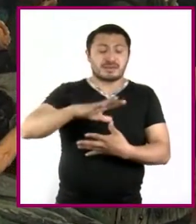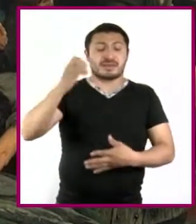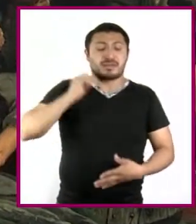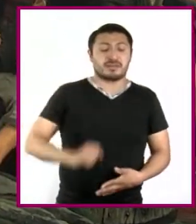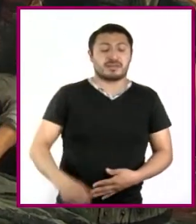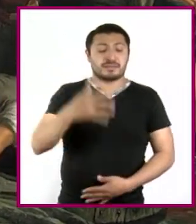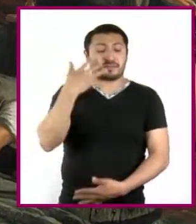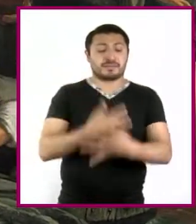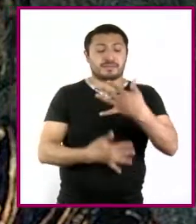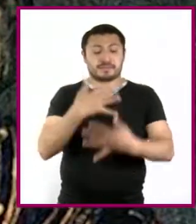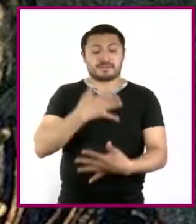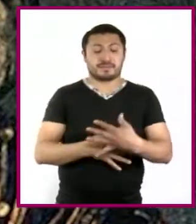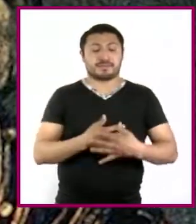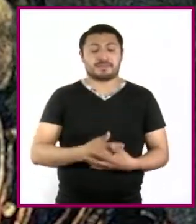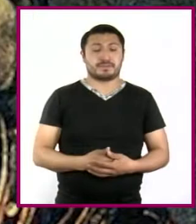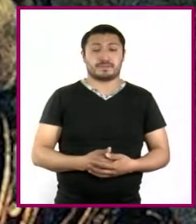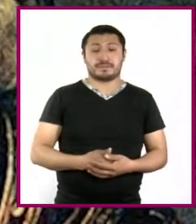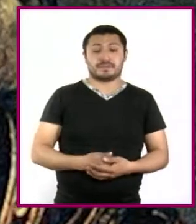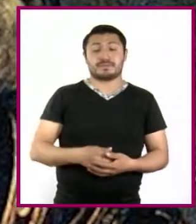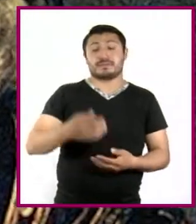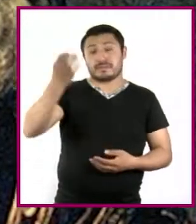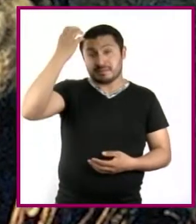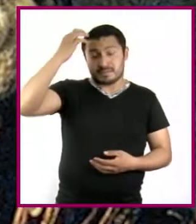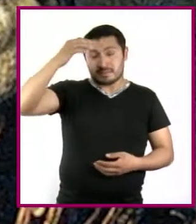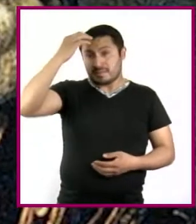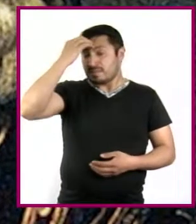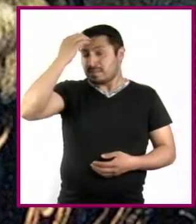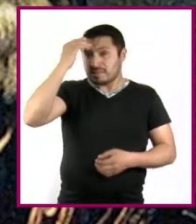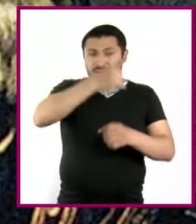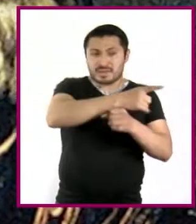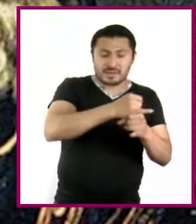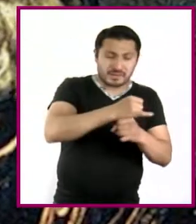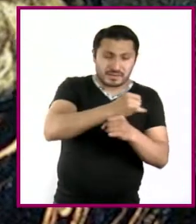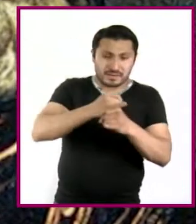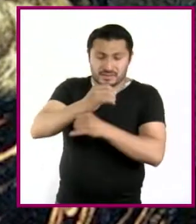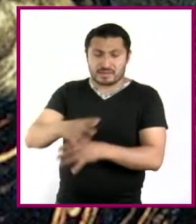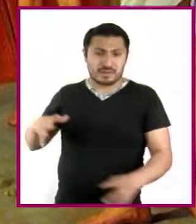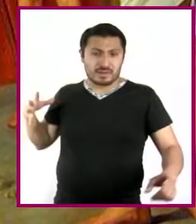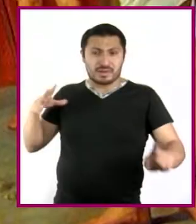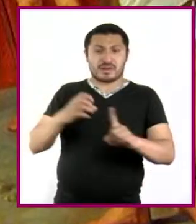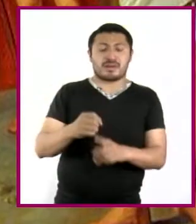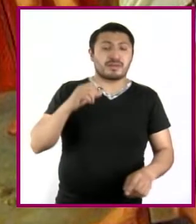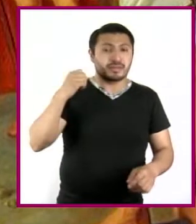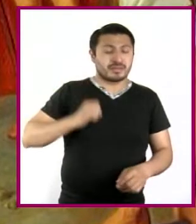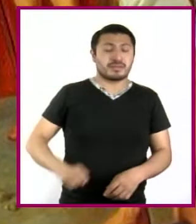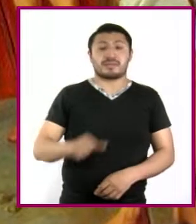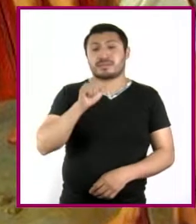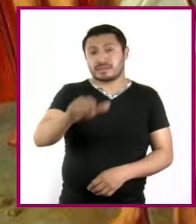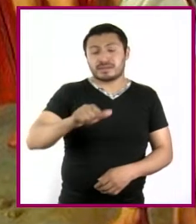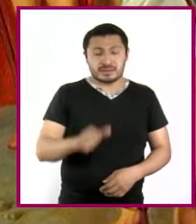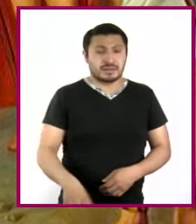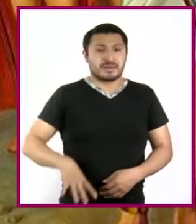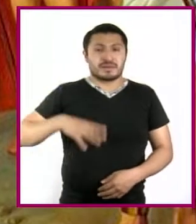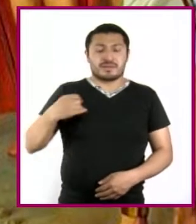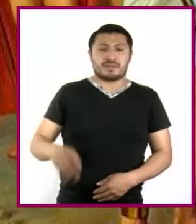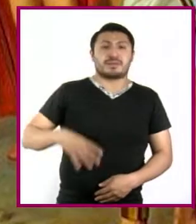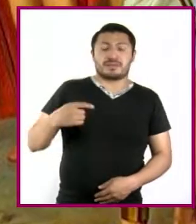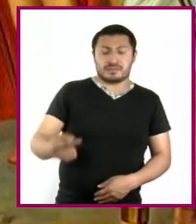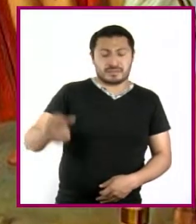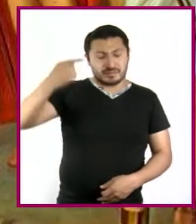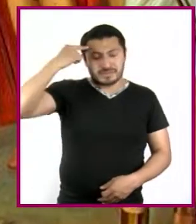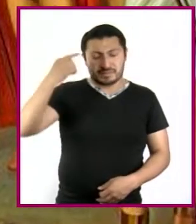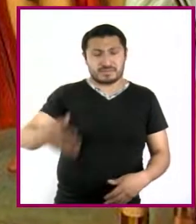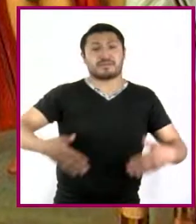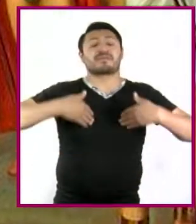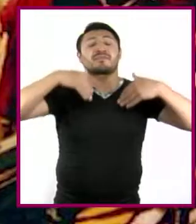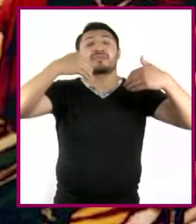siglo XV y su exploración y conquista en el XVI. El esfuerzo intelectual por